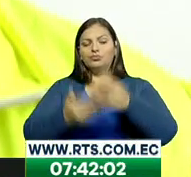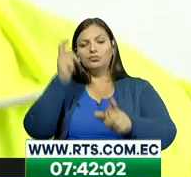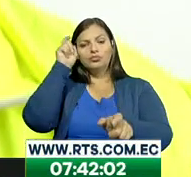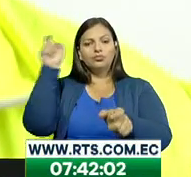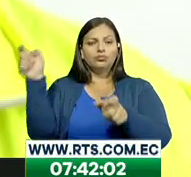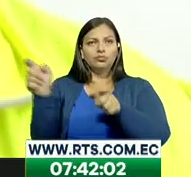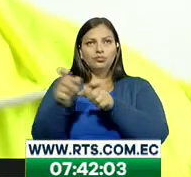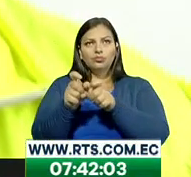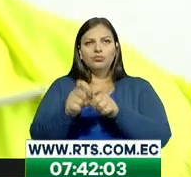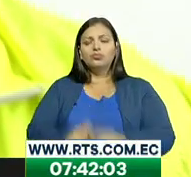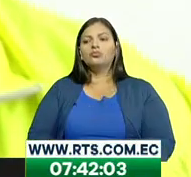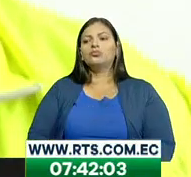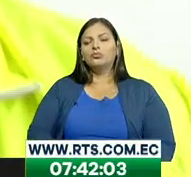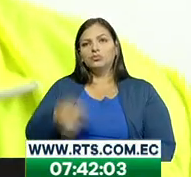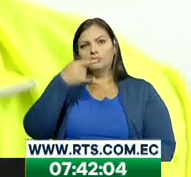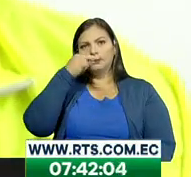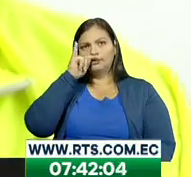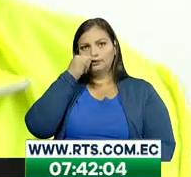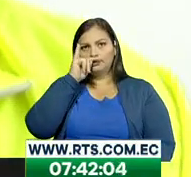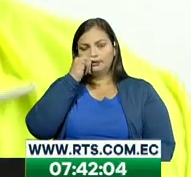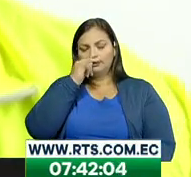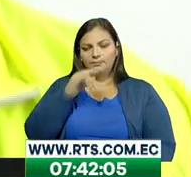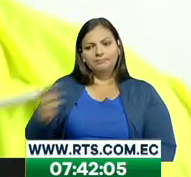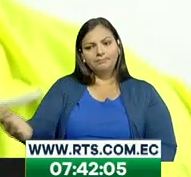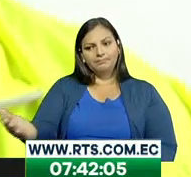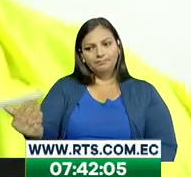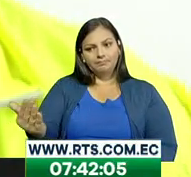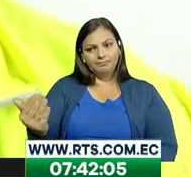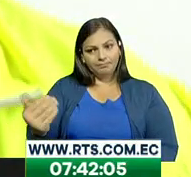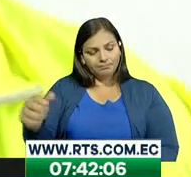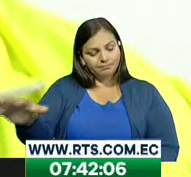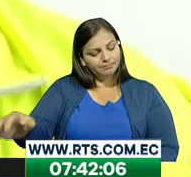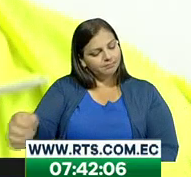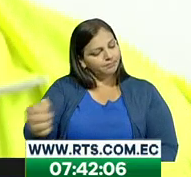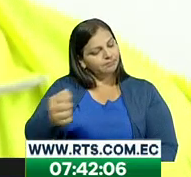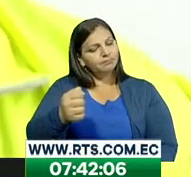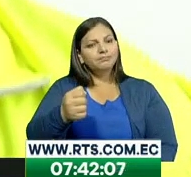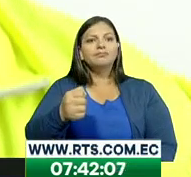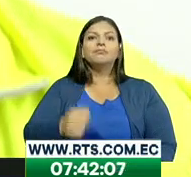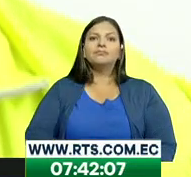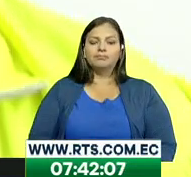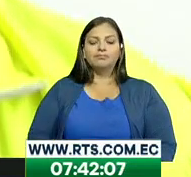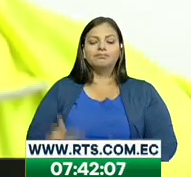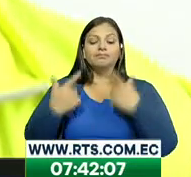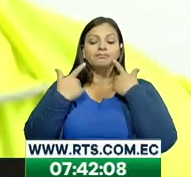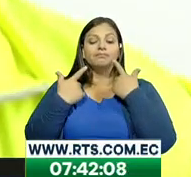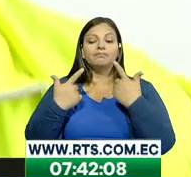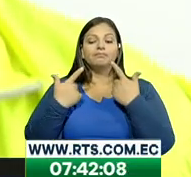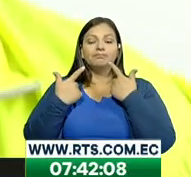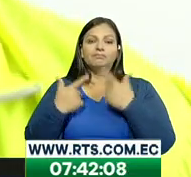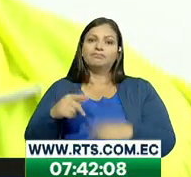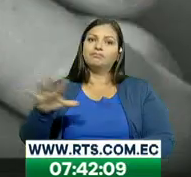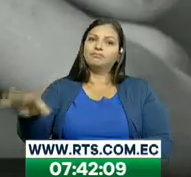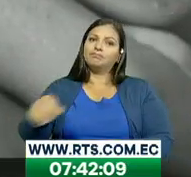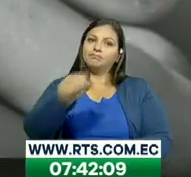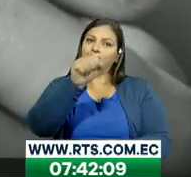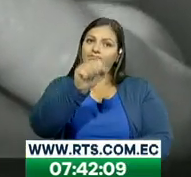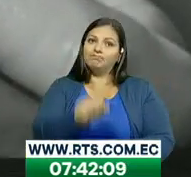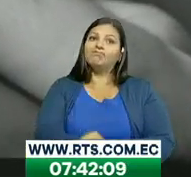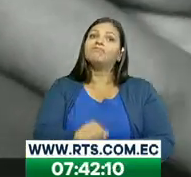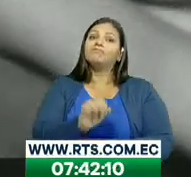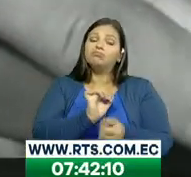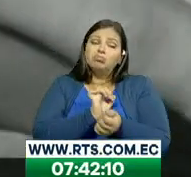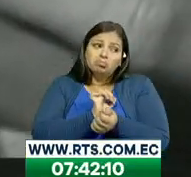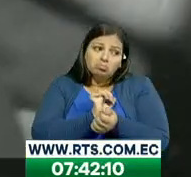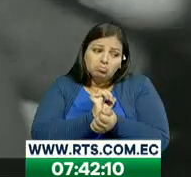duración de 30 días el joven se encuentra con medidas sustitutivas de la prisión preventiva por ahora se